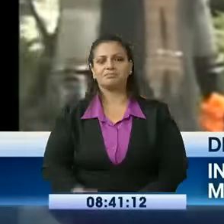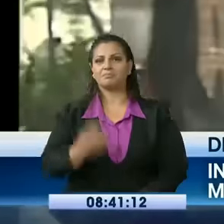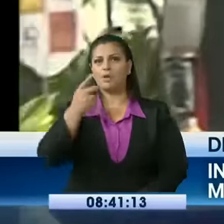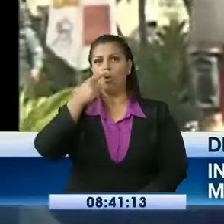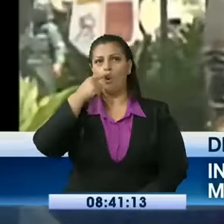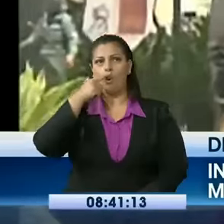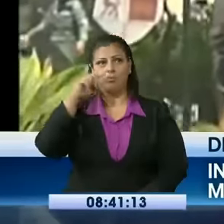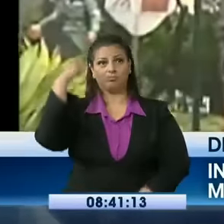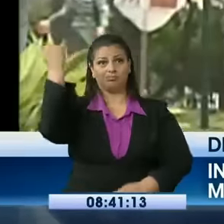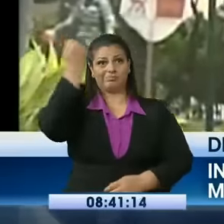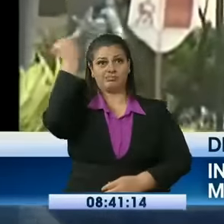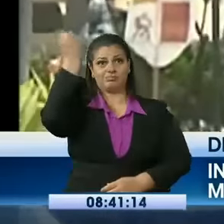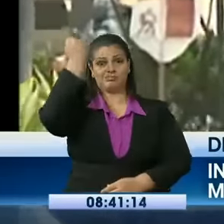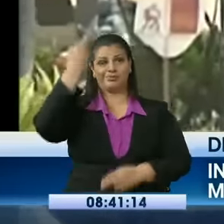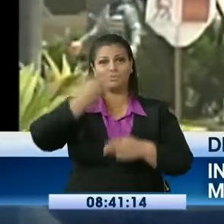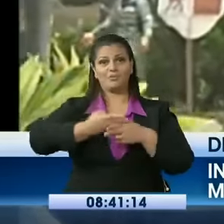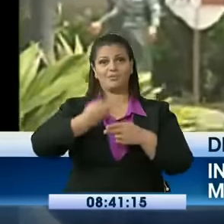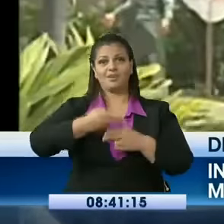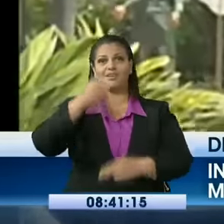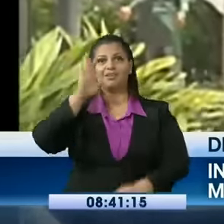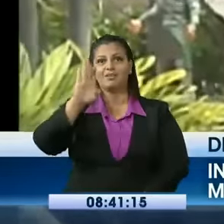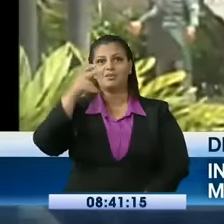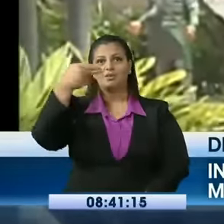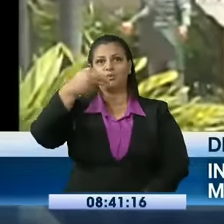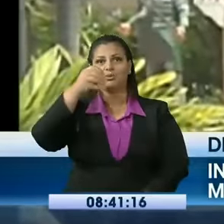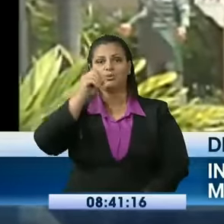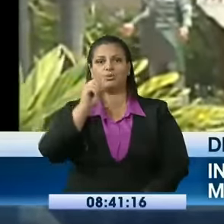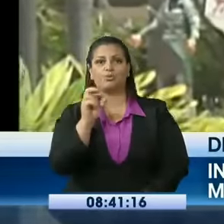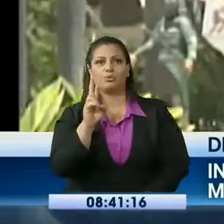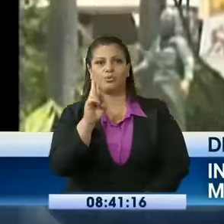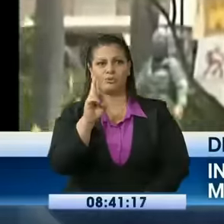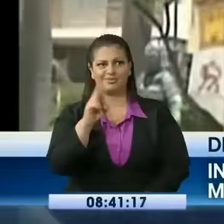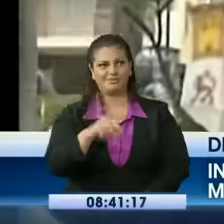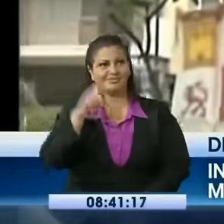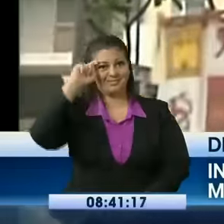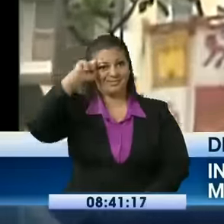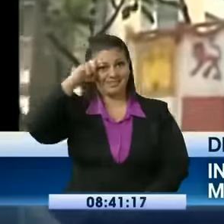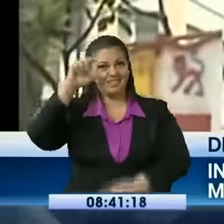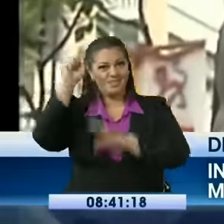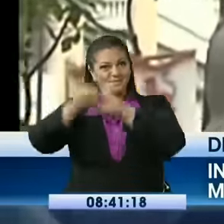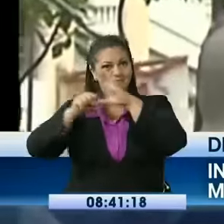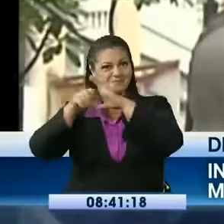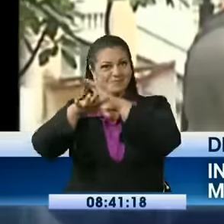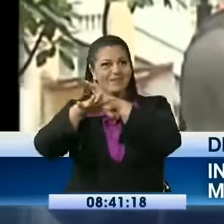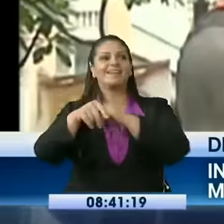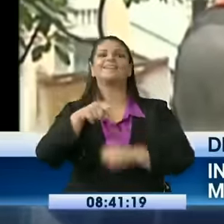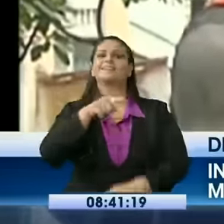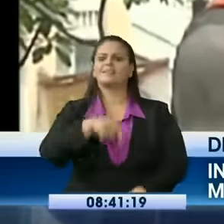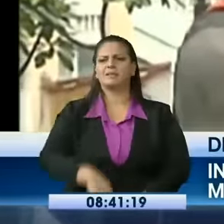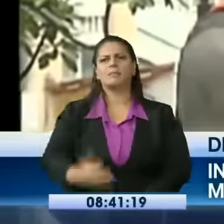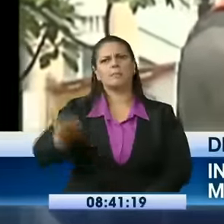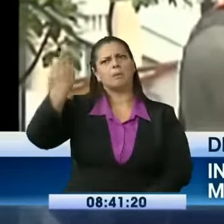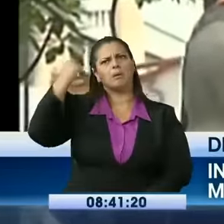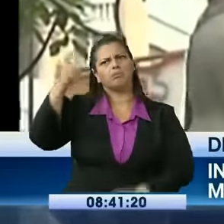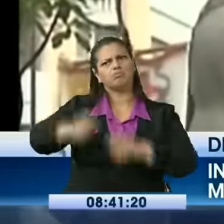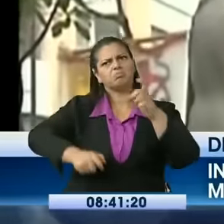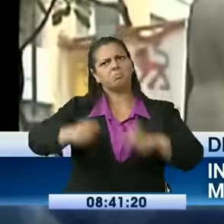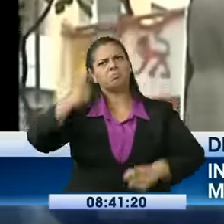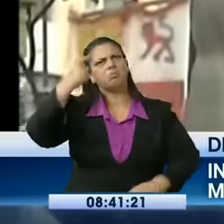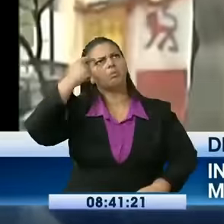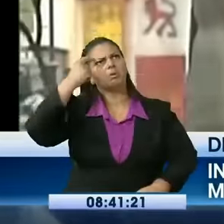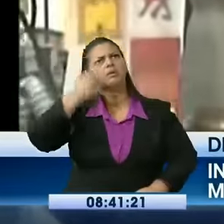ahí. Claro, este es un personaje que incluso se creó una película a propósito de este personaje. Así es, una creencia de la época vikinga,